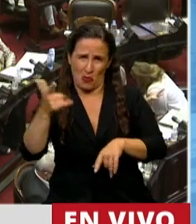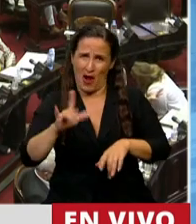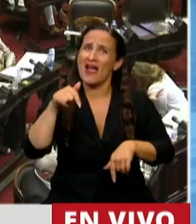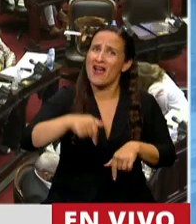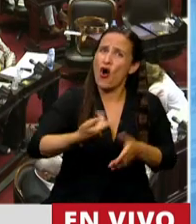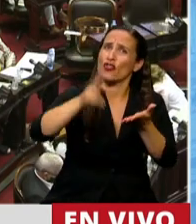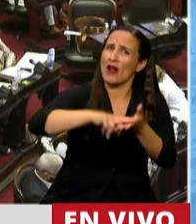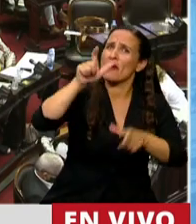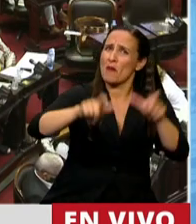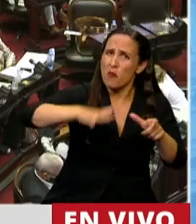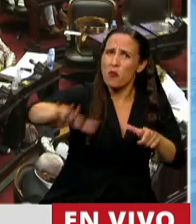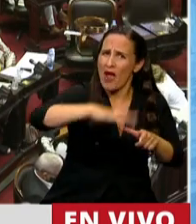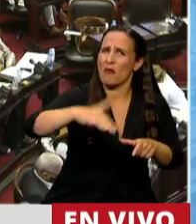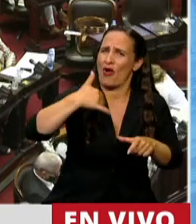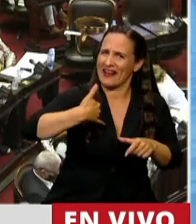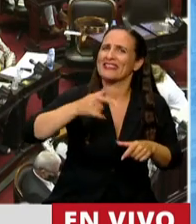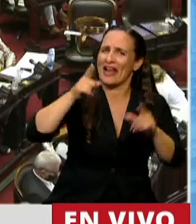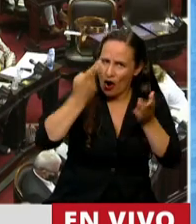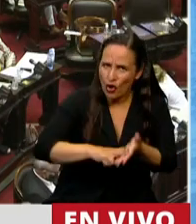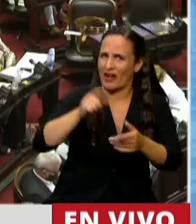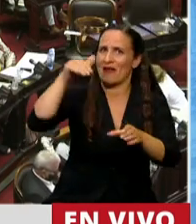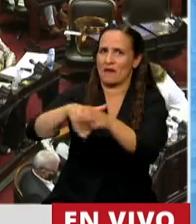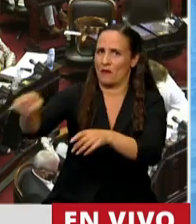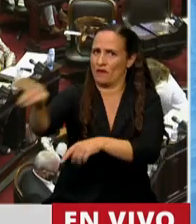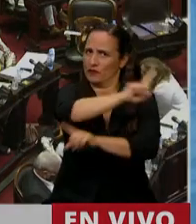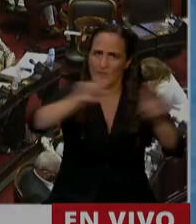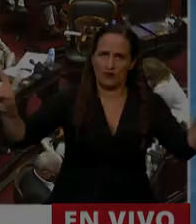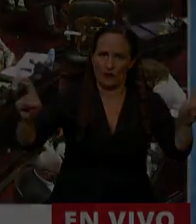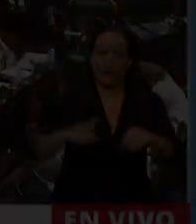pueblo argentino les va a dar la espalda. Gracias, presidente. Gracias, diputado Morón.